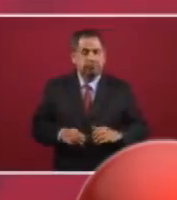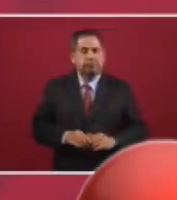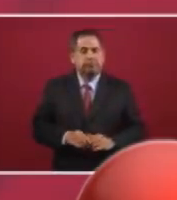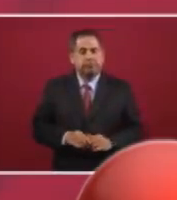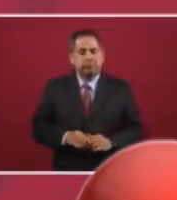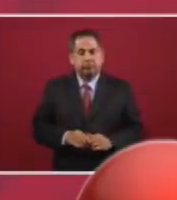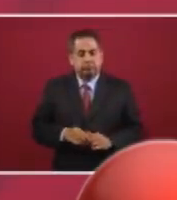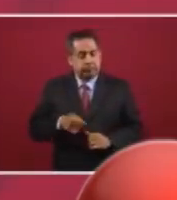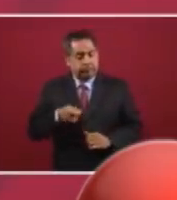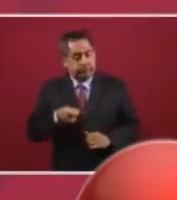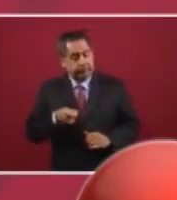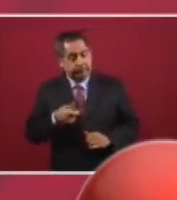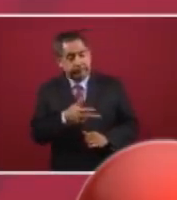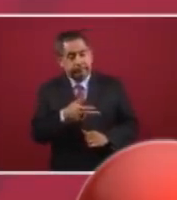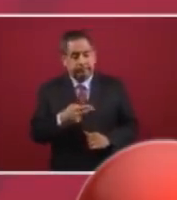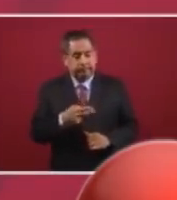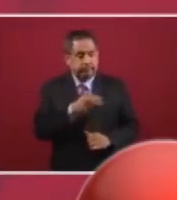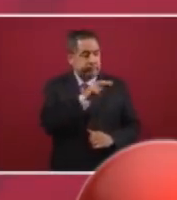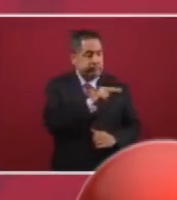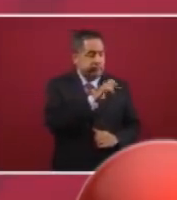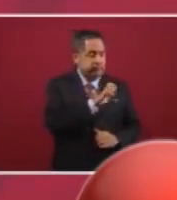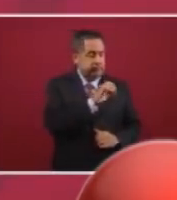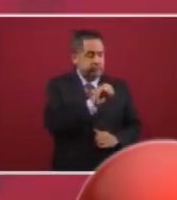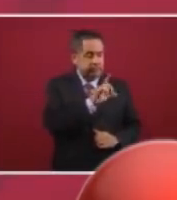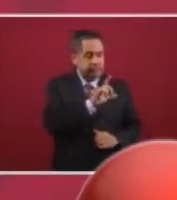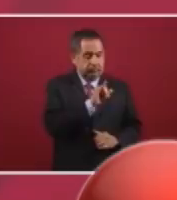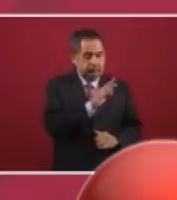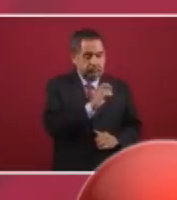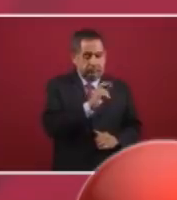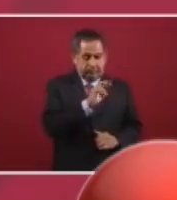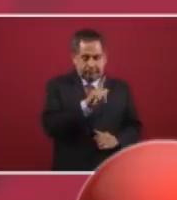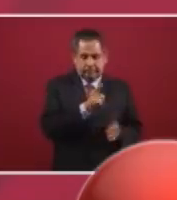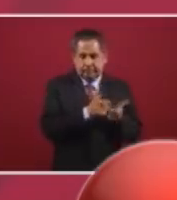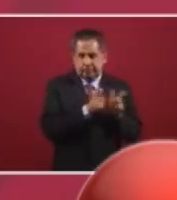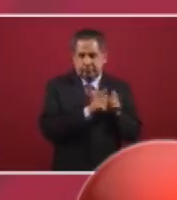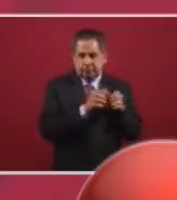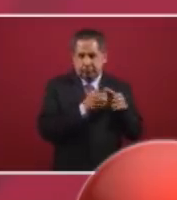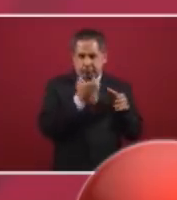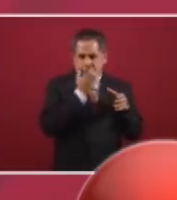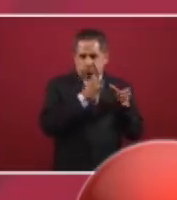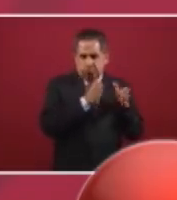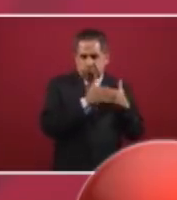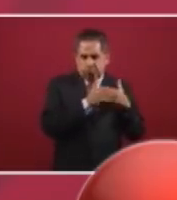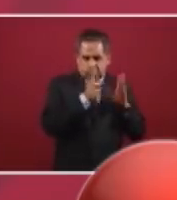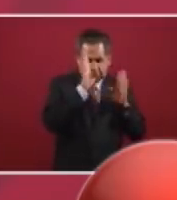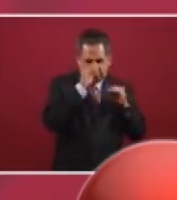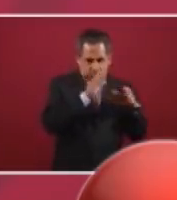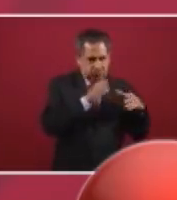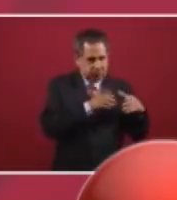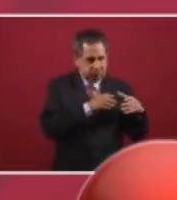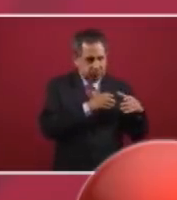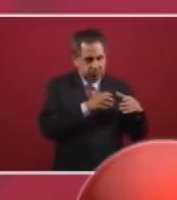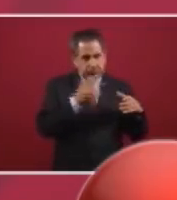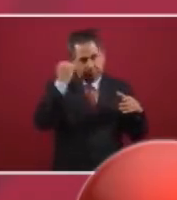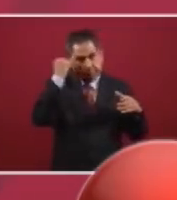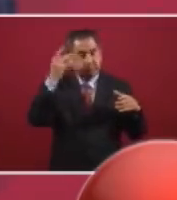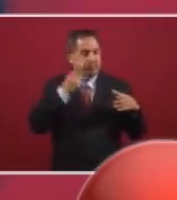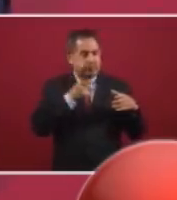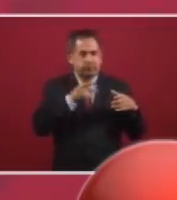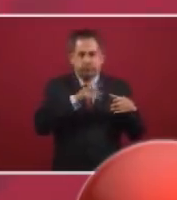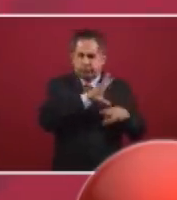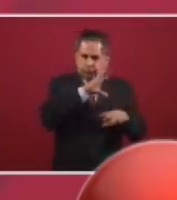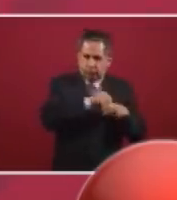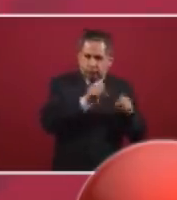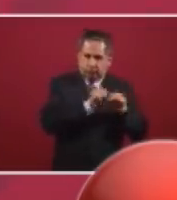denominado neoliberalismo porque eso no sólo es una política económica neoliberal si es un